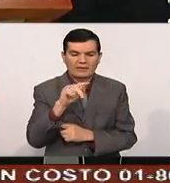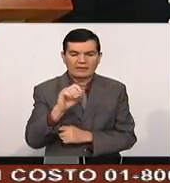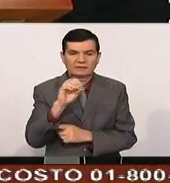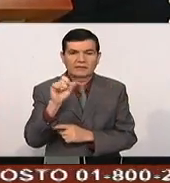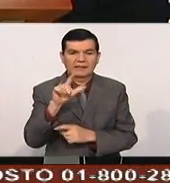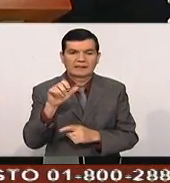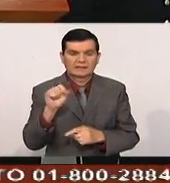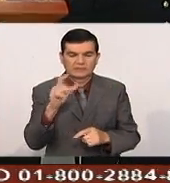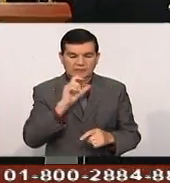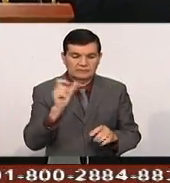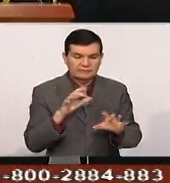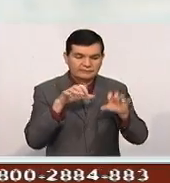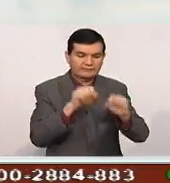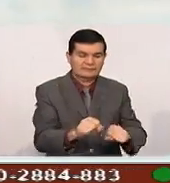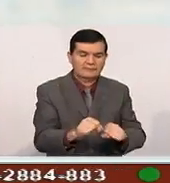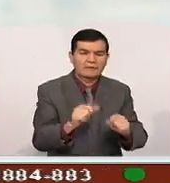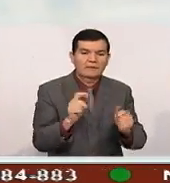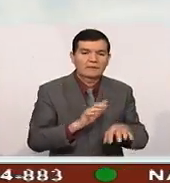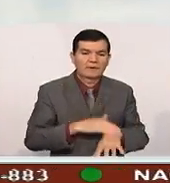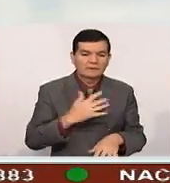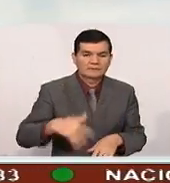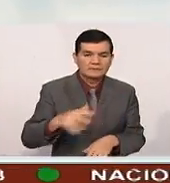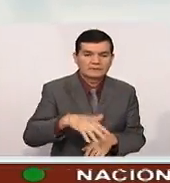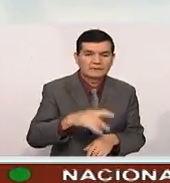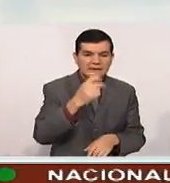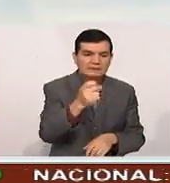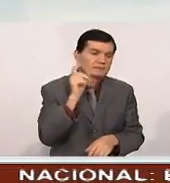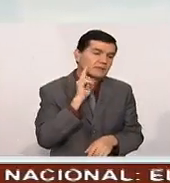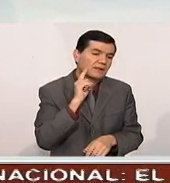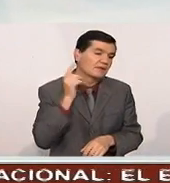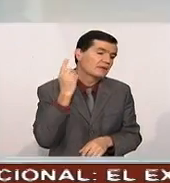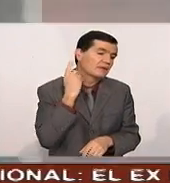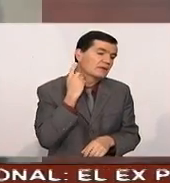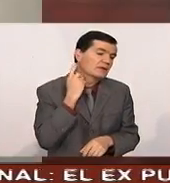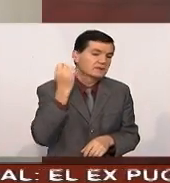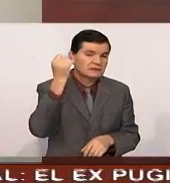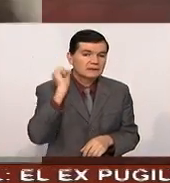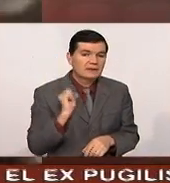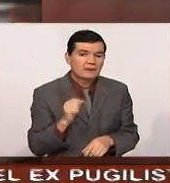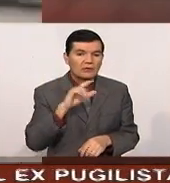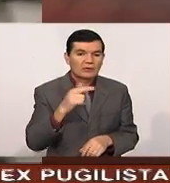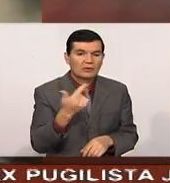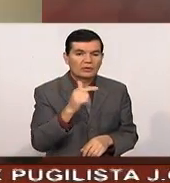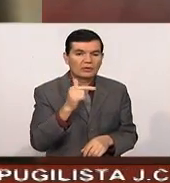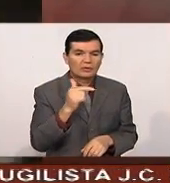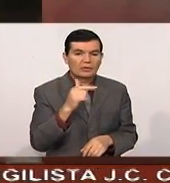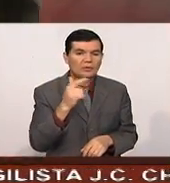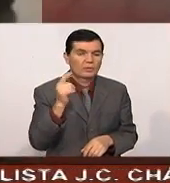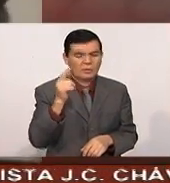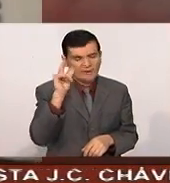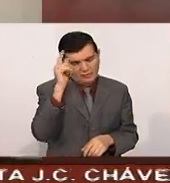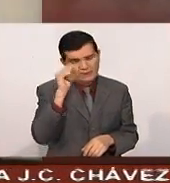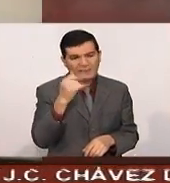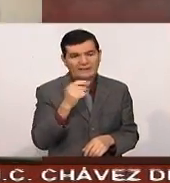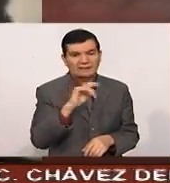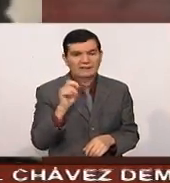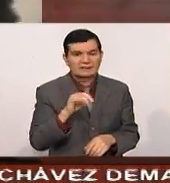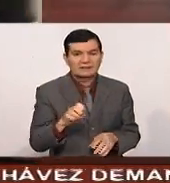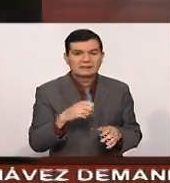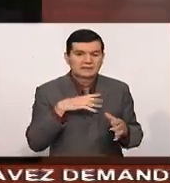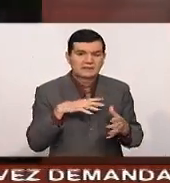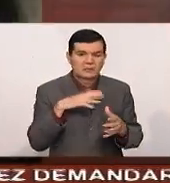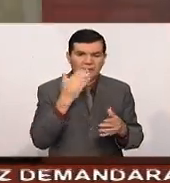que durante la detención con fines de localización de esta diputada local sinaloense, Lucero Guadalupe Sánchez López, se hayan violado sus